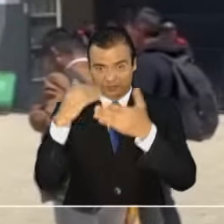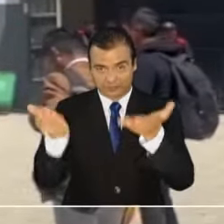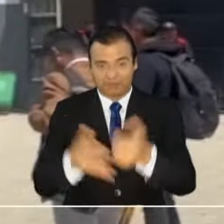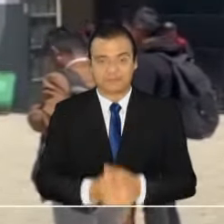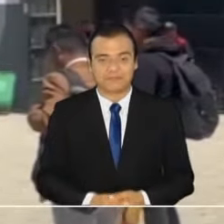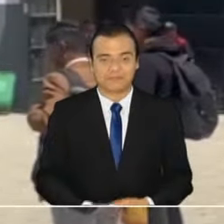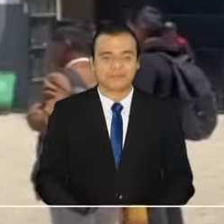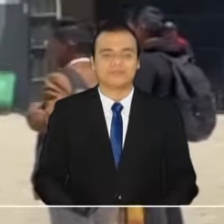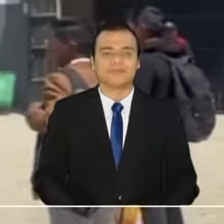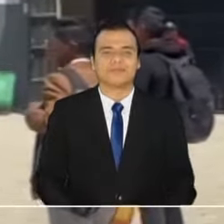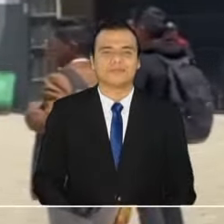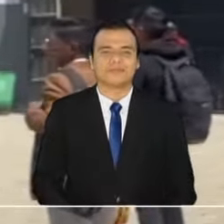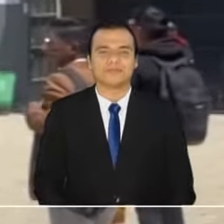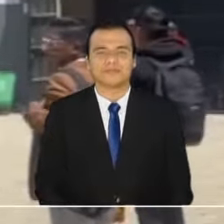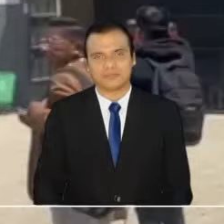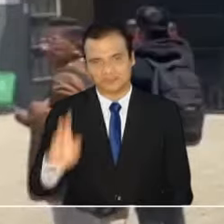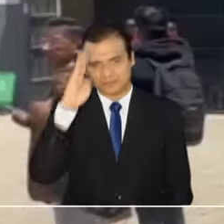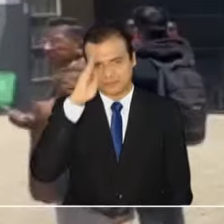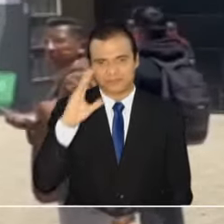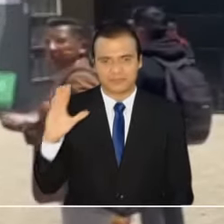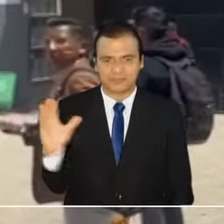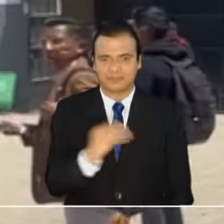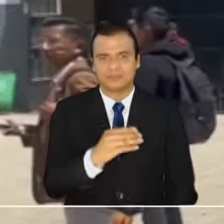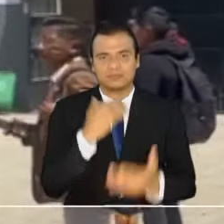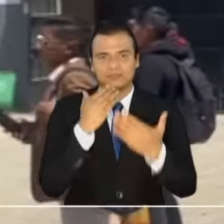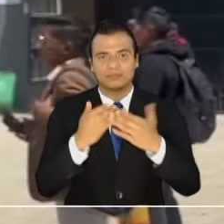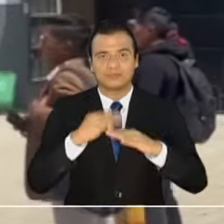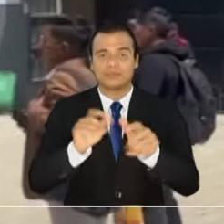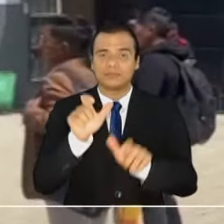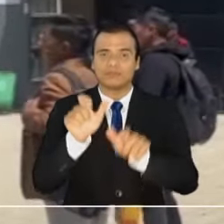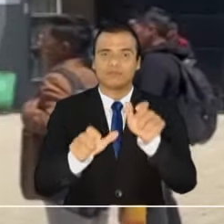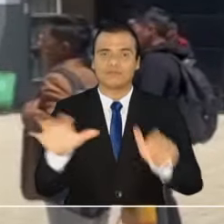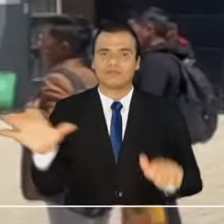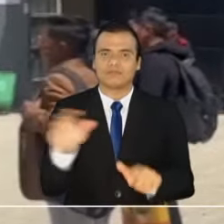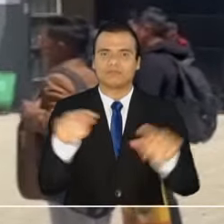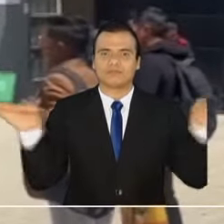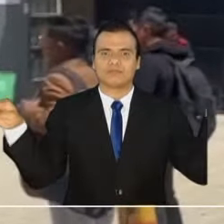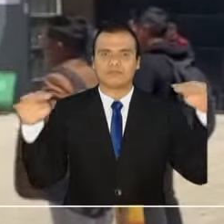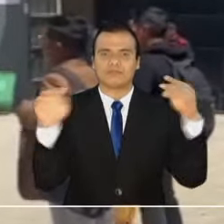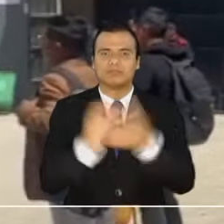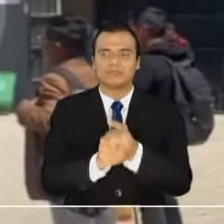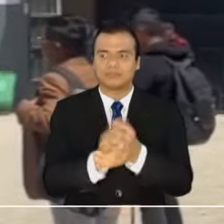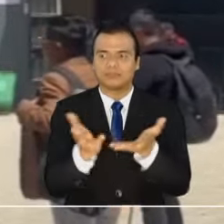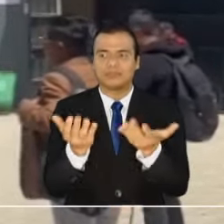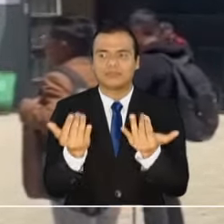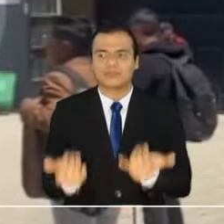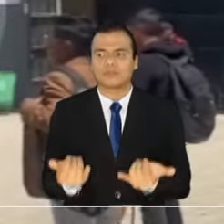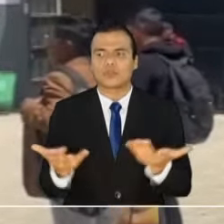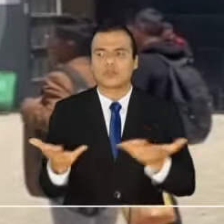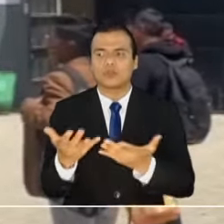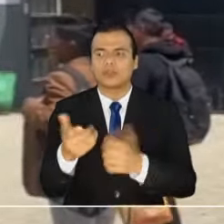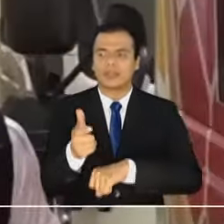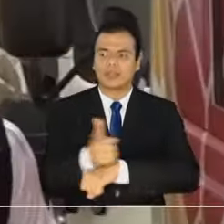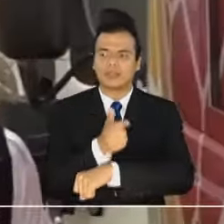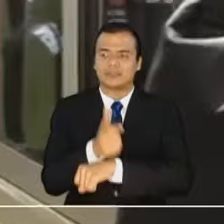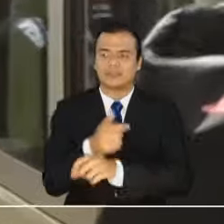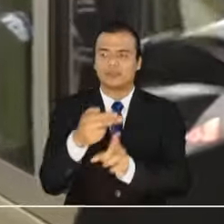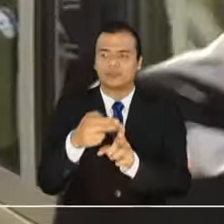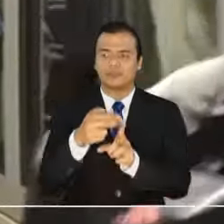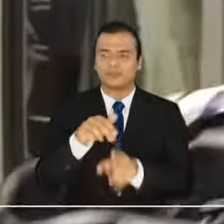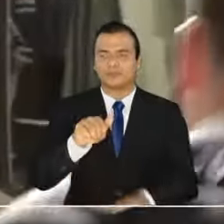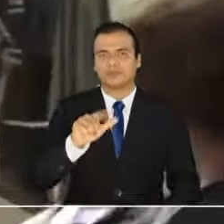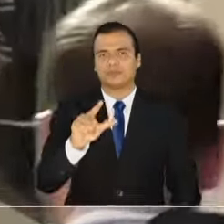Hola Carlos, ¿qué tal? Buenas tardes y buenas tardes a todos los televidentes. Yo los saludo desde las afueras del Estadio Municipal de El Alto, en donde hace pocos minutos arribó la Selección